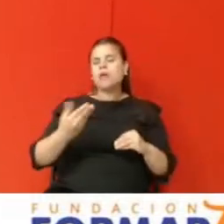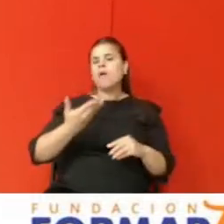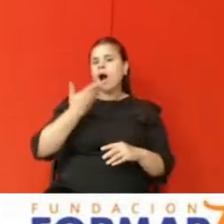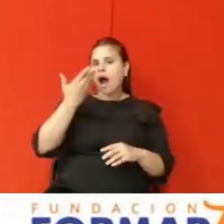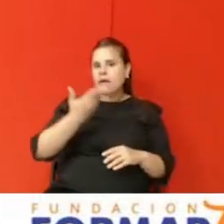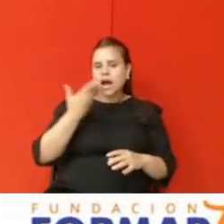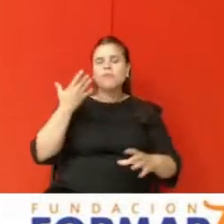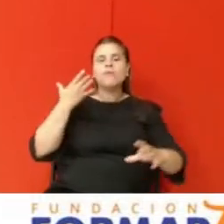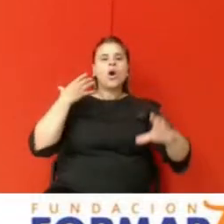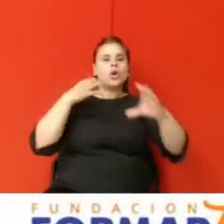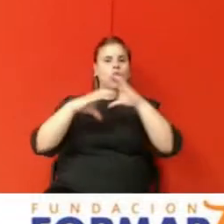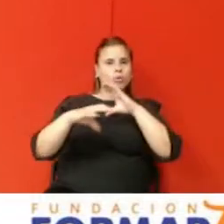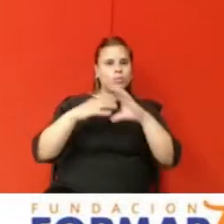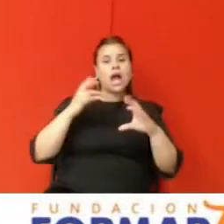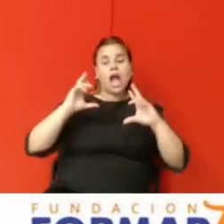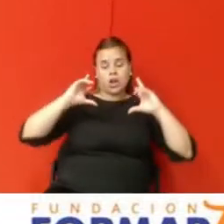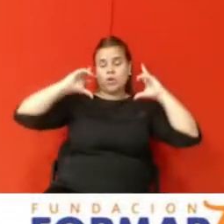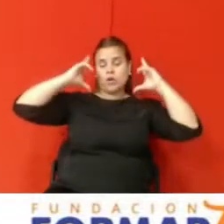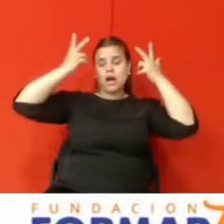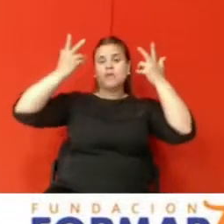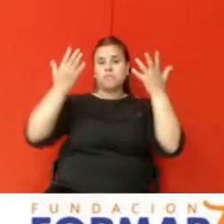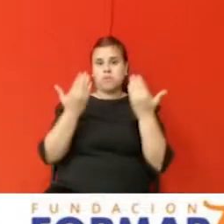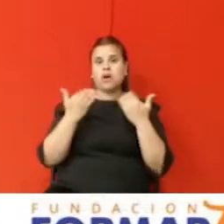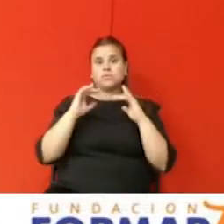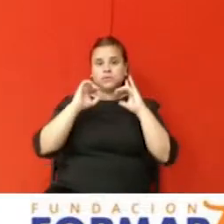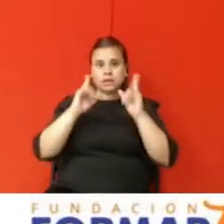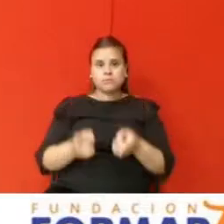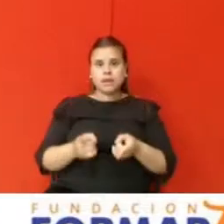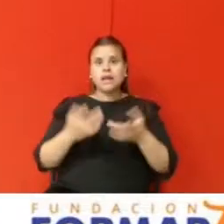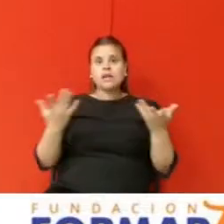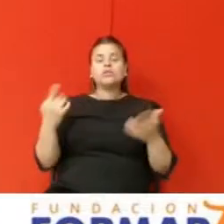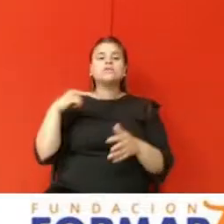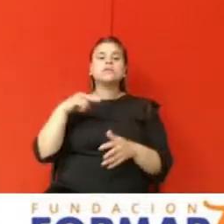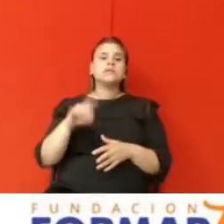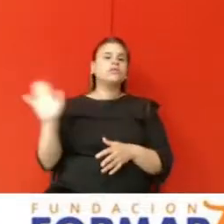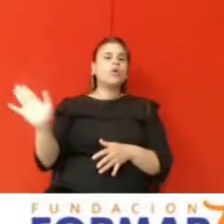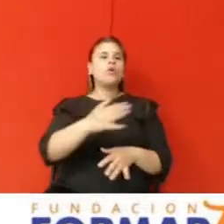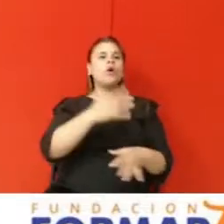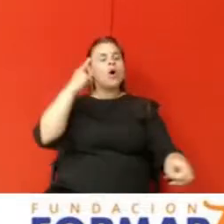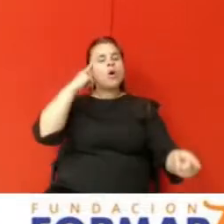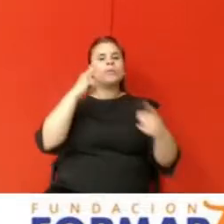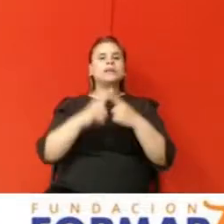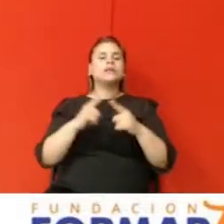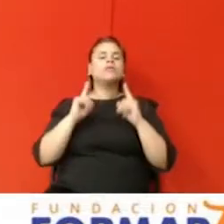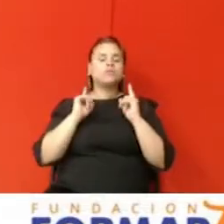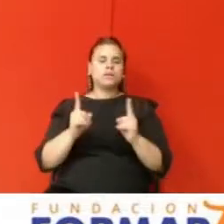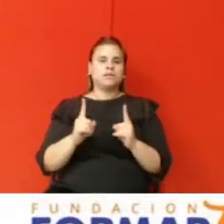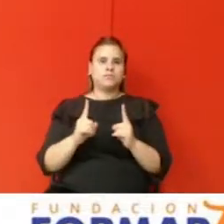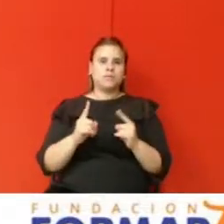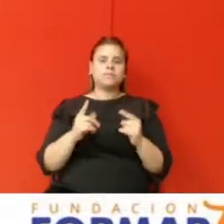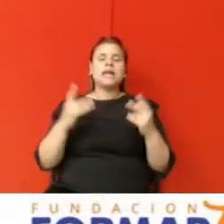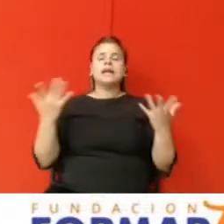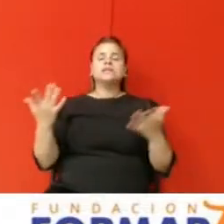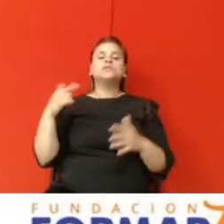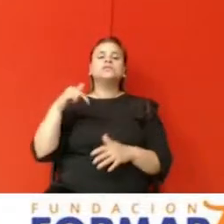hablar, nos podemos enojar, pero cuando salimos con un objetivo en común, que es la mejora